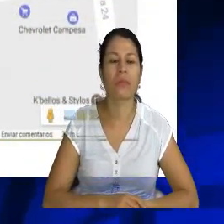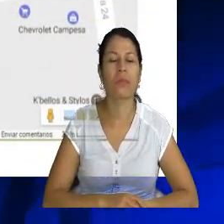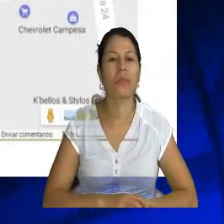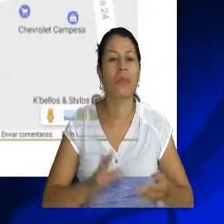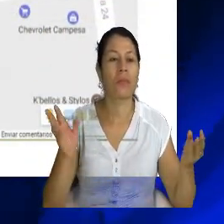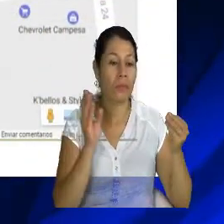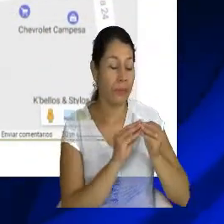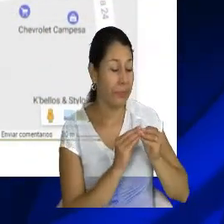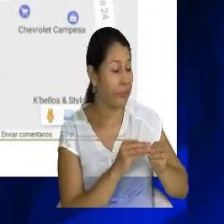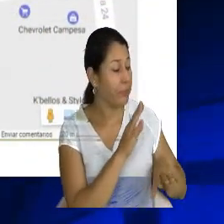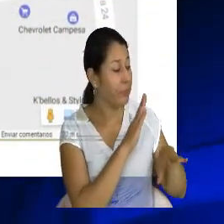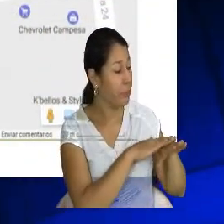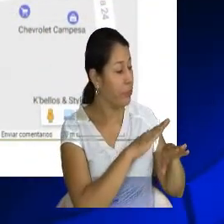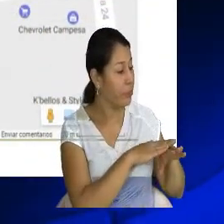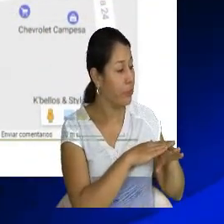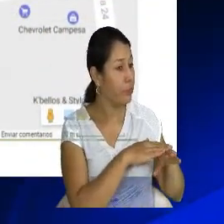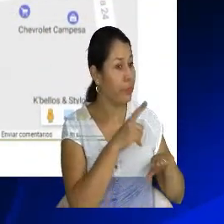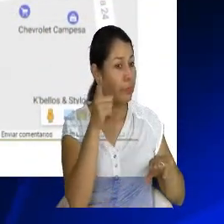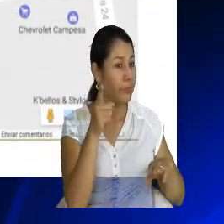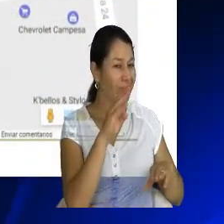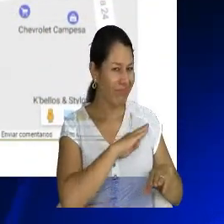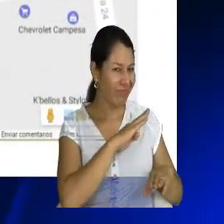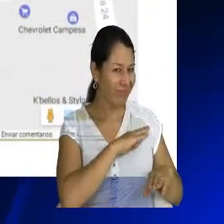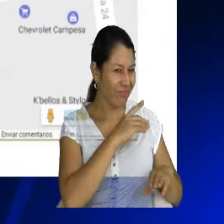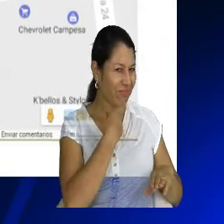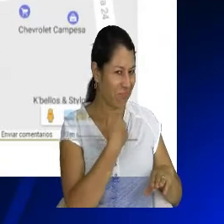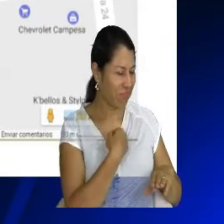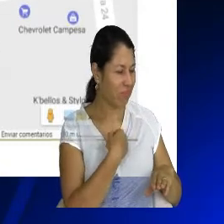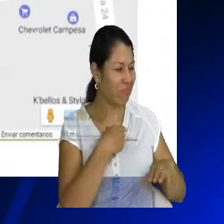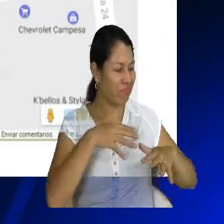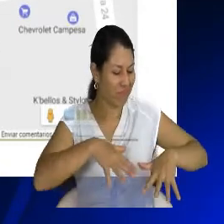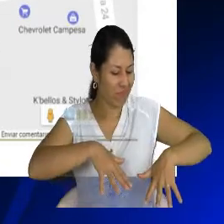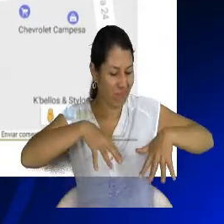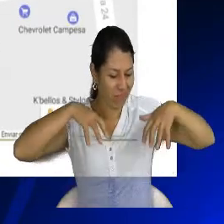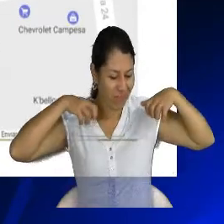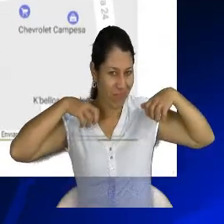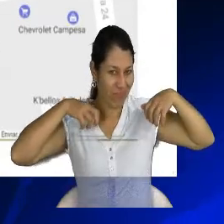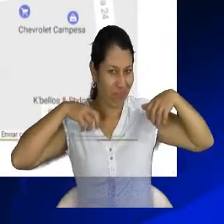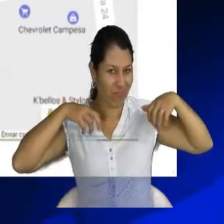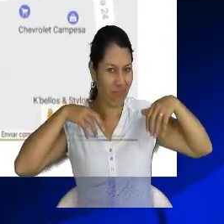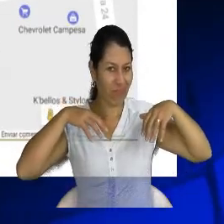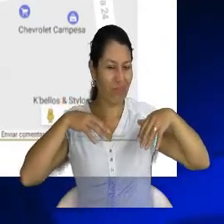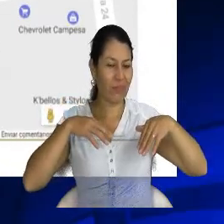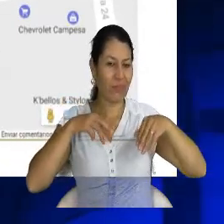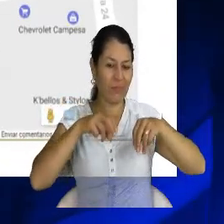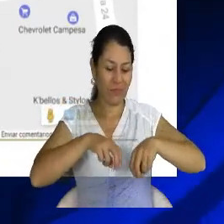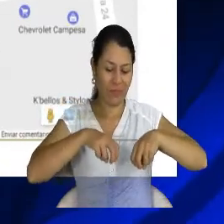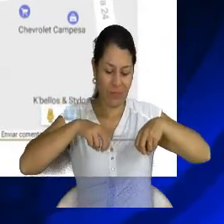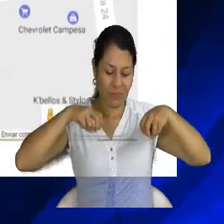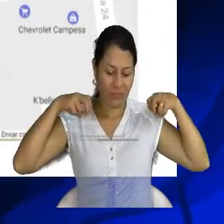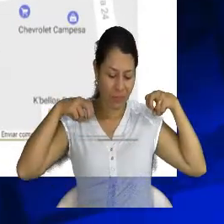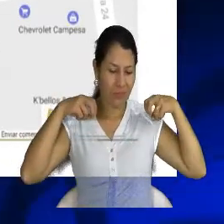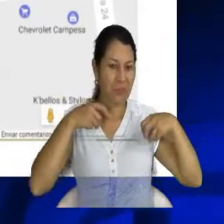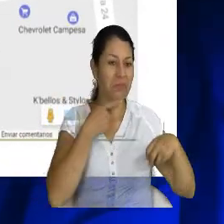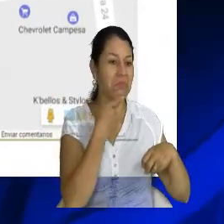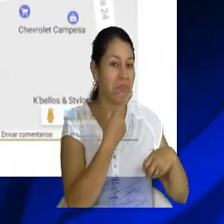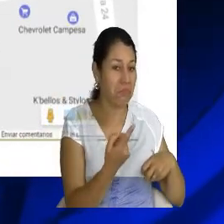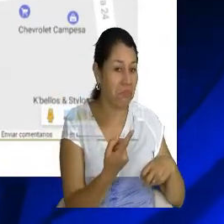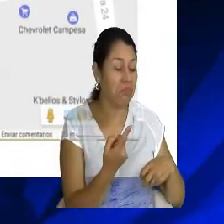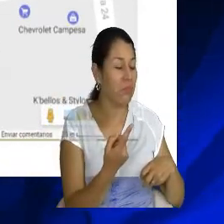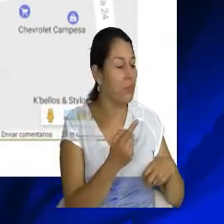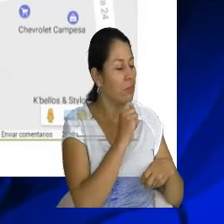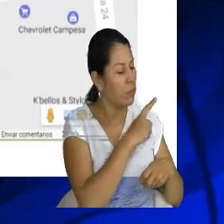ese espacio del alcalde municipal, y son unas graderías que se van a habilitar en el trayecto y en el transcurso del desfile. ¿Dónde